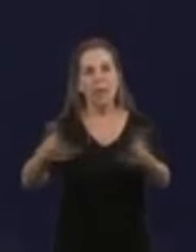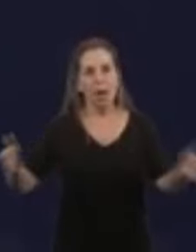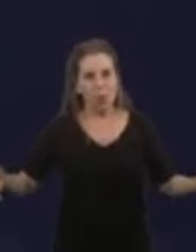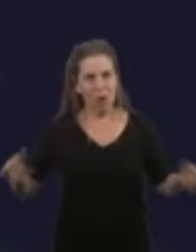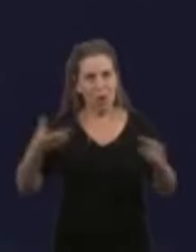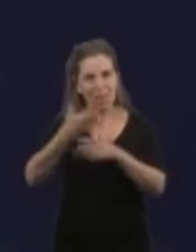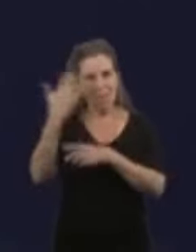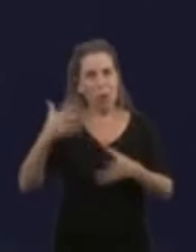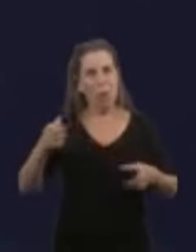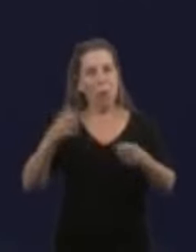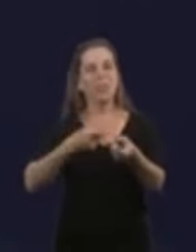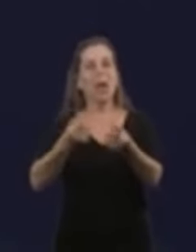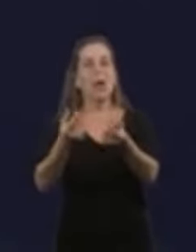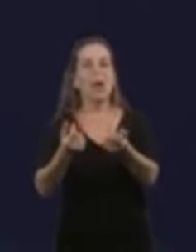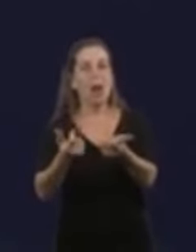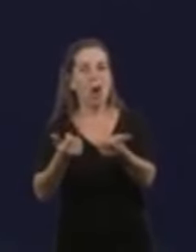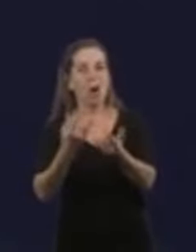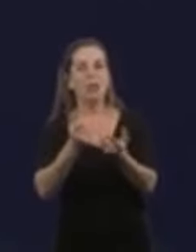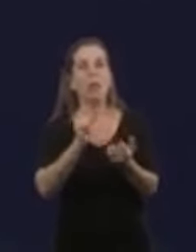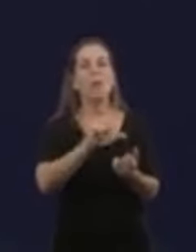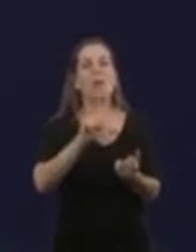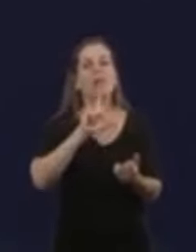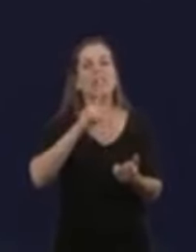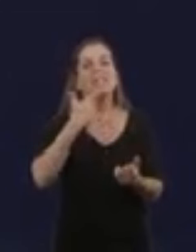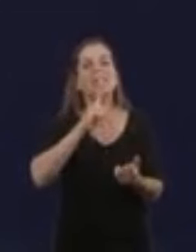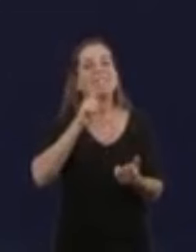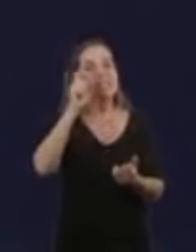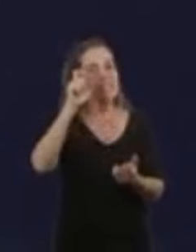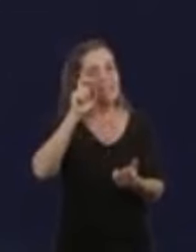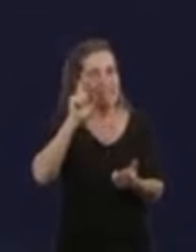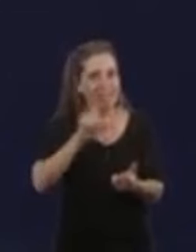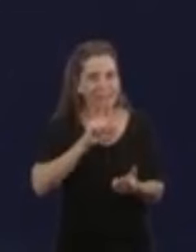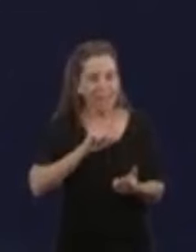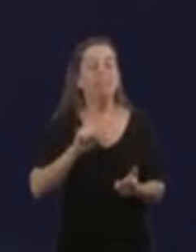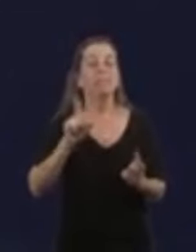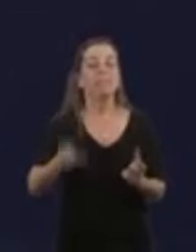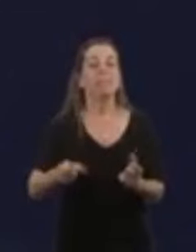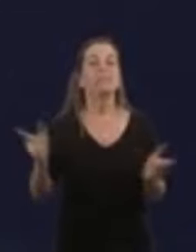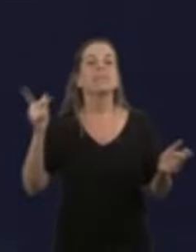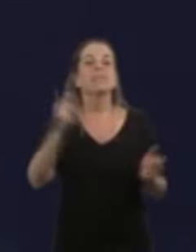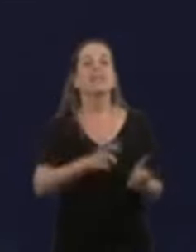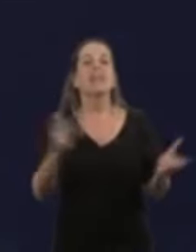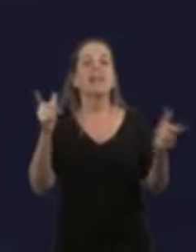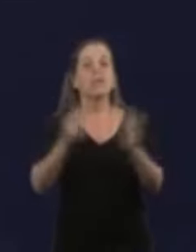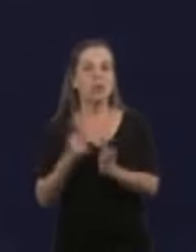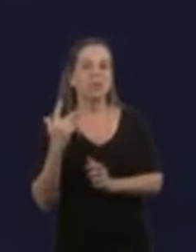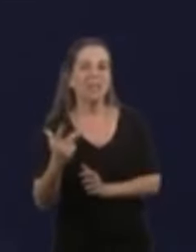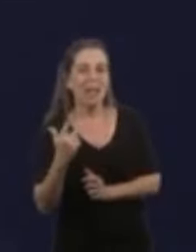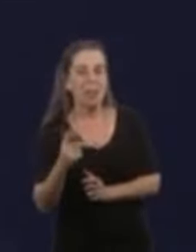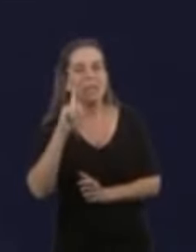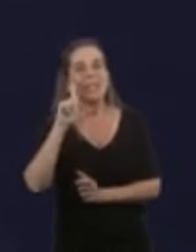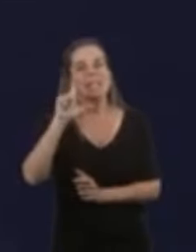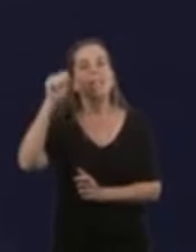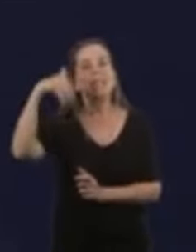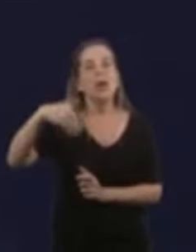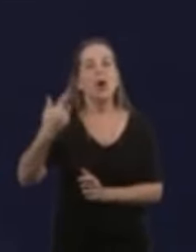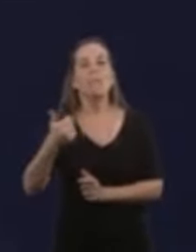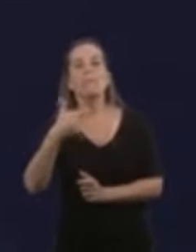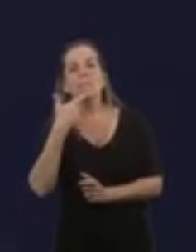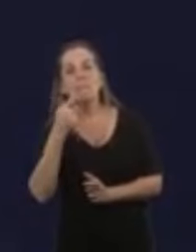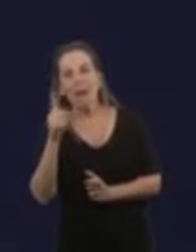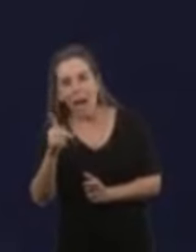bolsa de valores más importantes del mundo y se reunió por tercera vez con el empresario elon Mask director de tesla bueno space